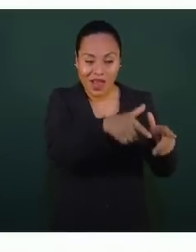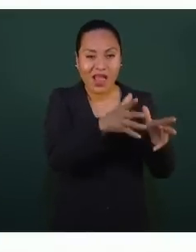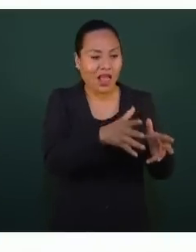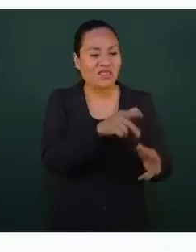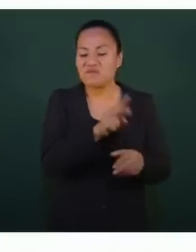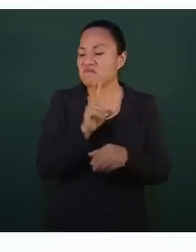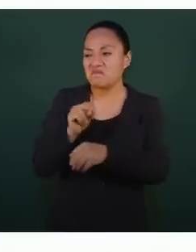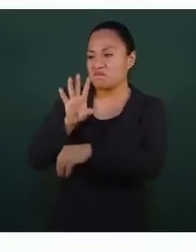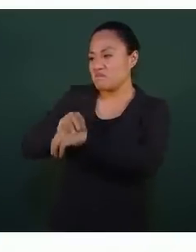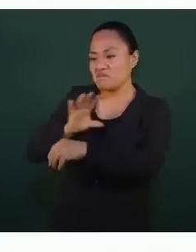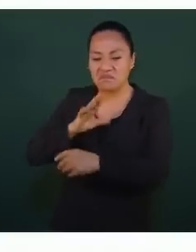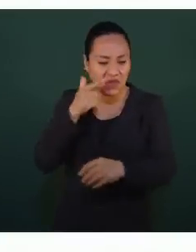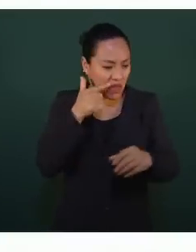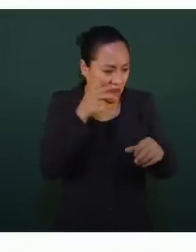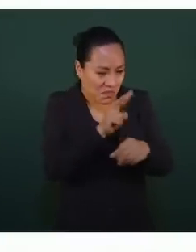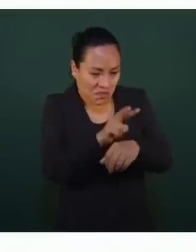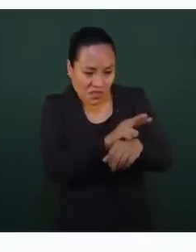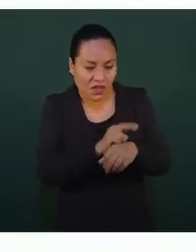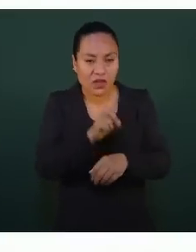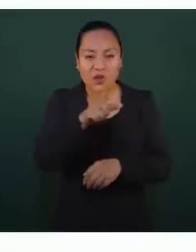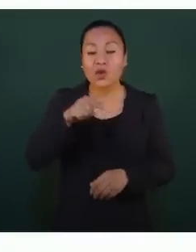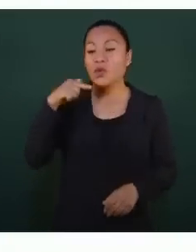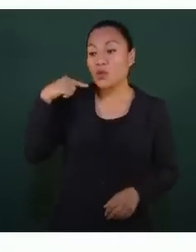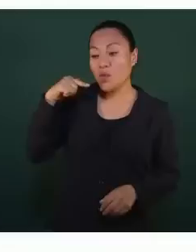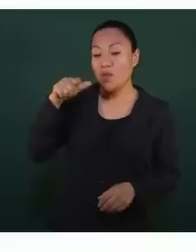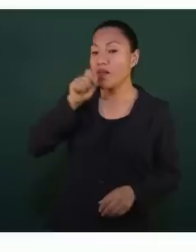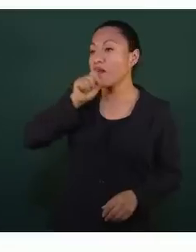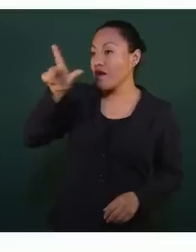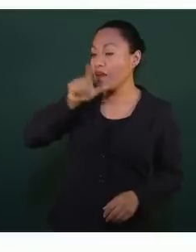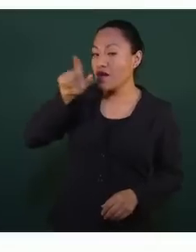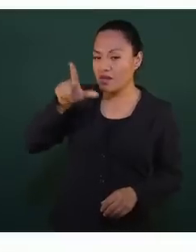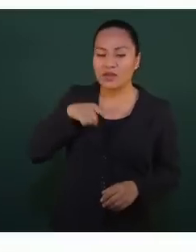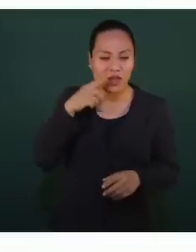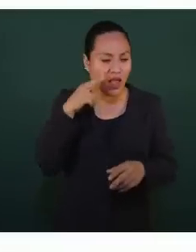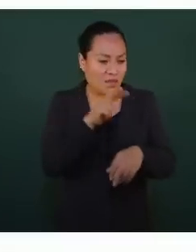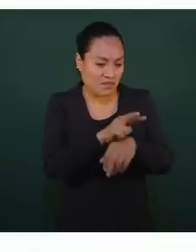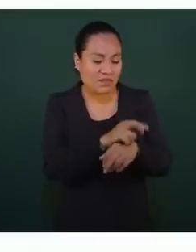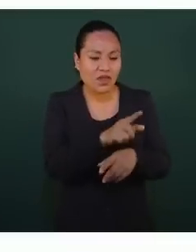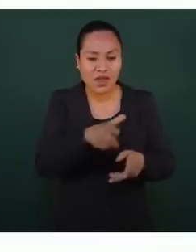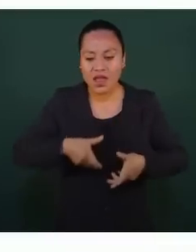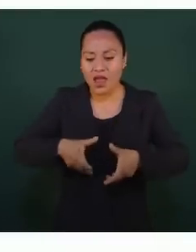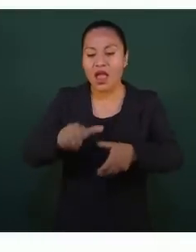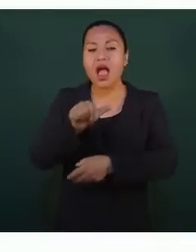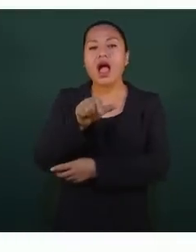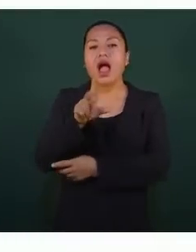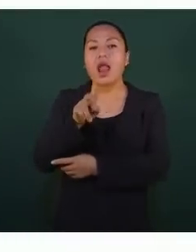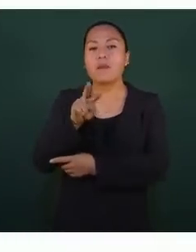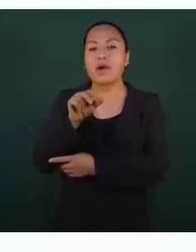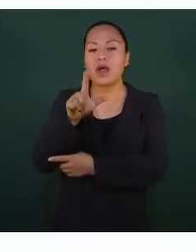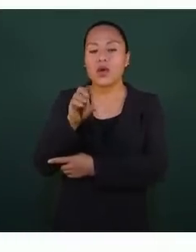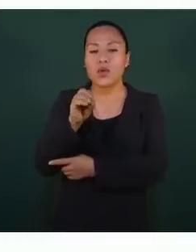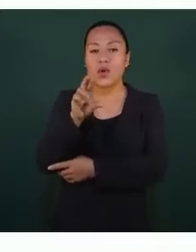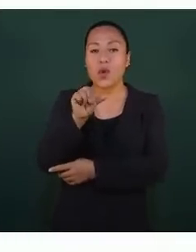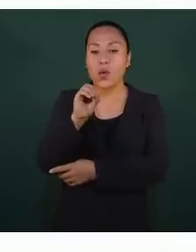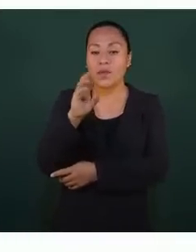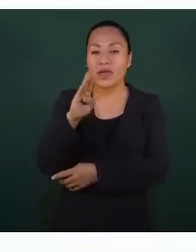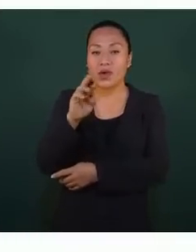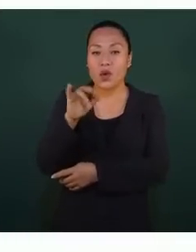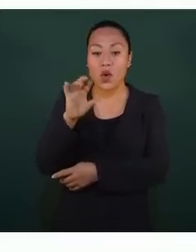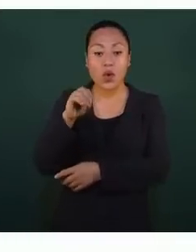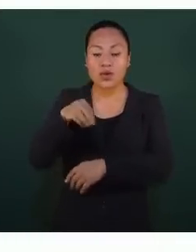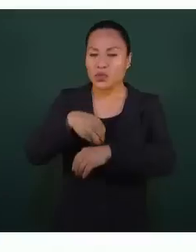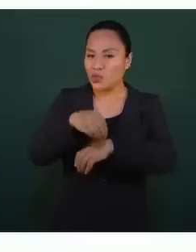fue Servicio Lobego en Guadalajara, Jalisco, en la avenida Álvaro Obregón sin número,